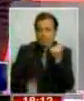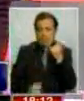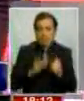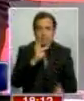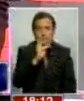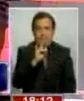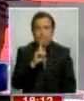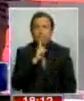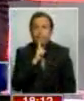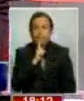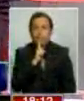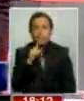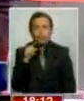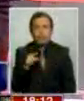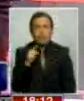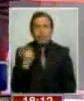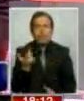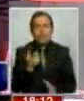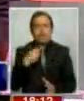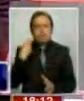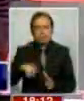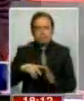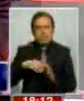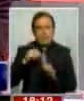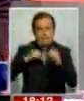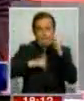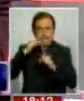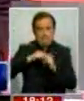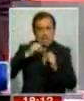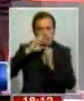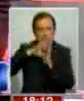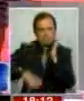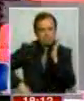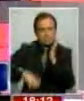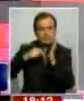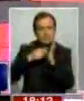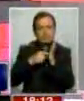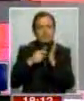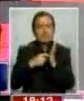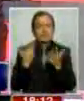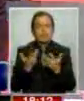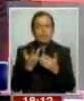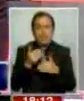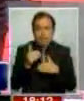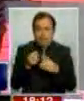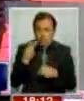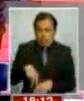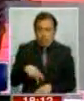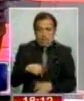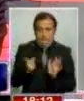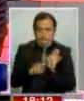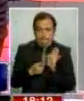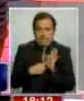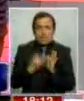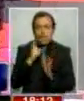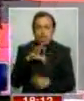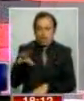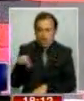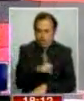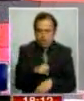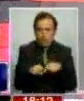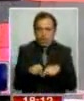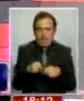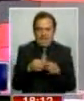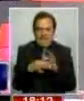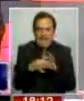término del FUD y la base de vengada, que las empresas empiezan, digamos, los dueños de la empresa, digamos, empiezan a tributar, no por lo que retiran, base de retirada, sino